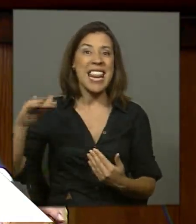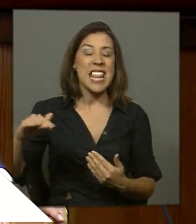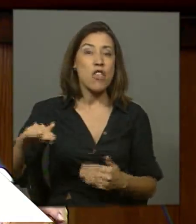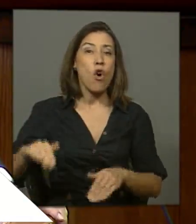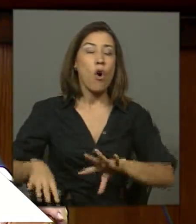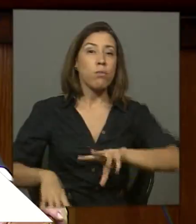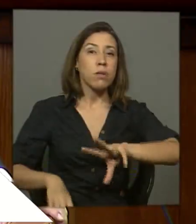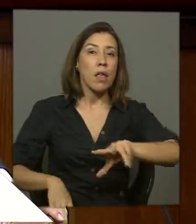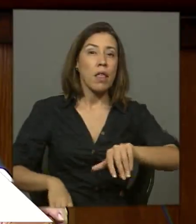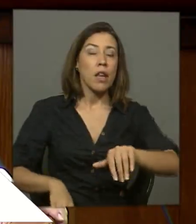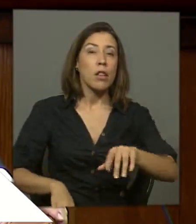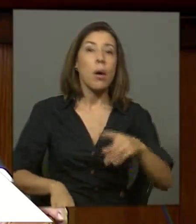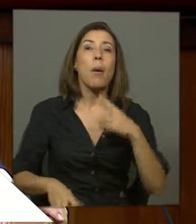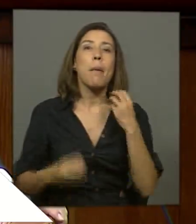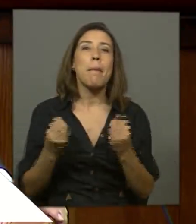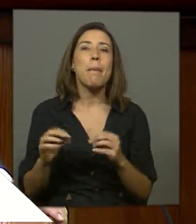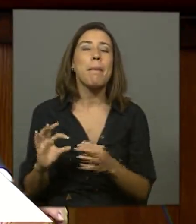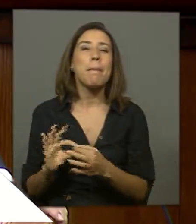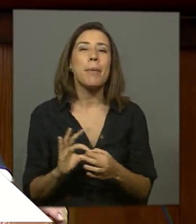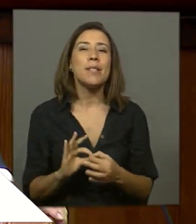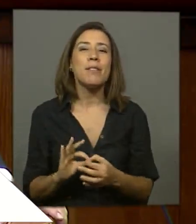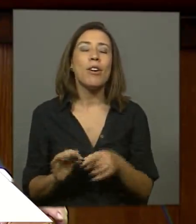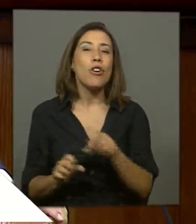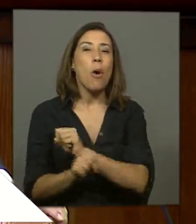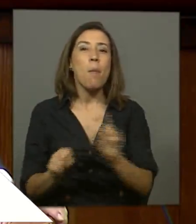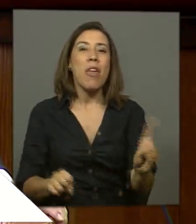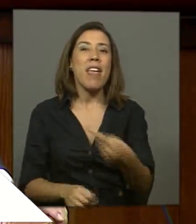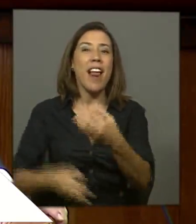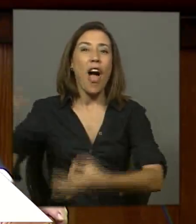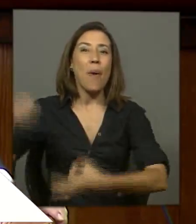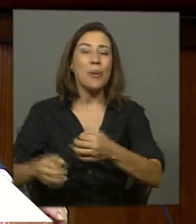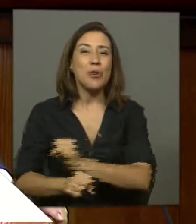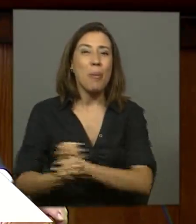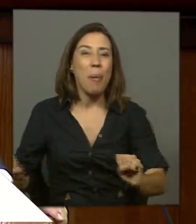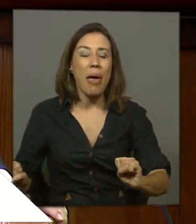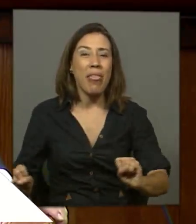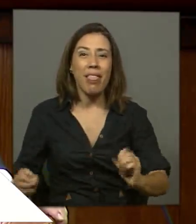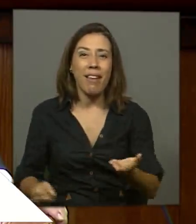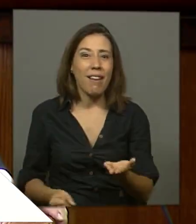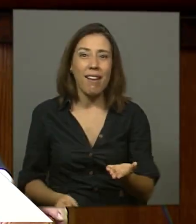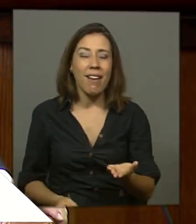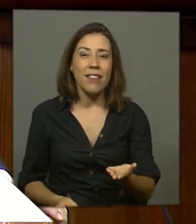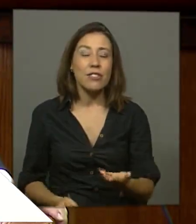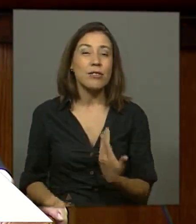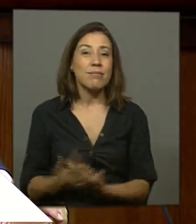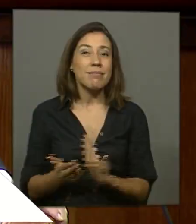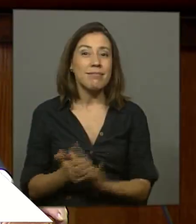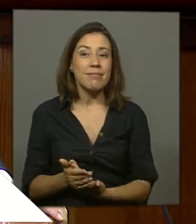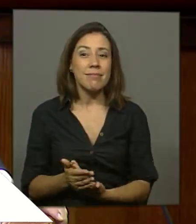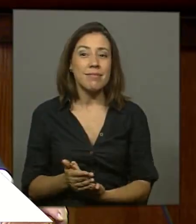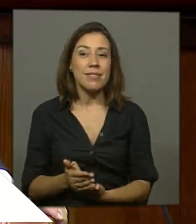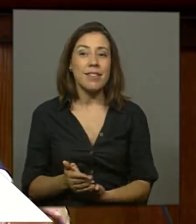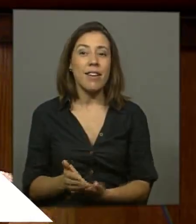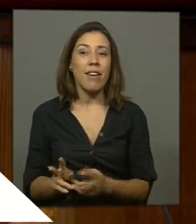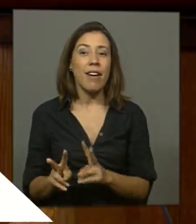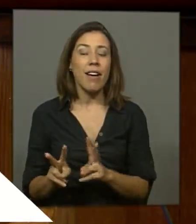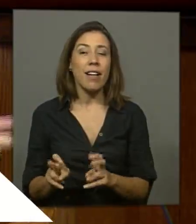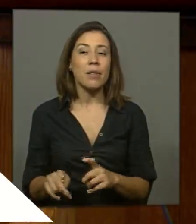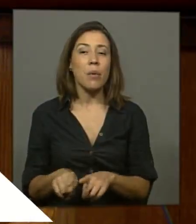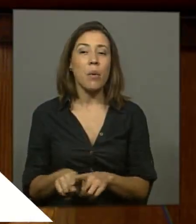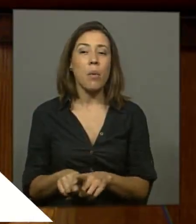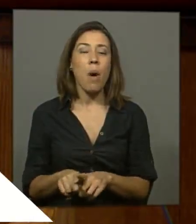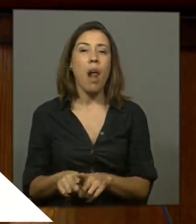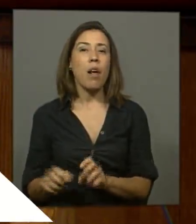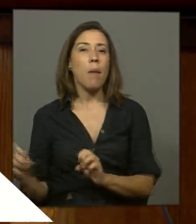los delitos justamente porque son inimputables y por lo tanto Entonces al utilizarlo en eso hay un una una suerte de